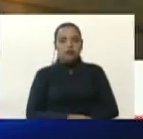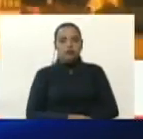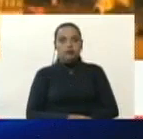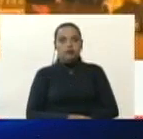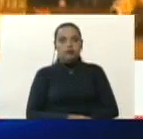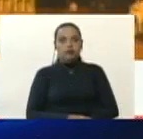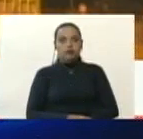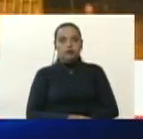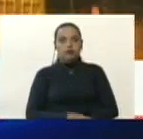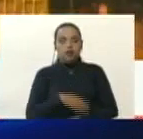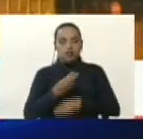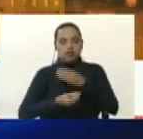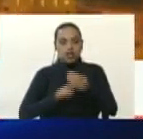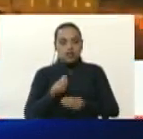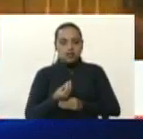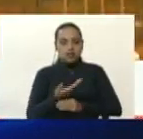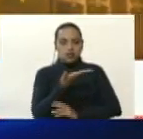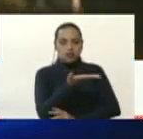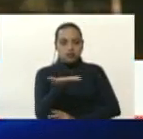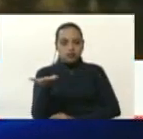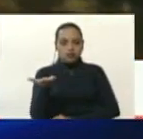que cuando se hace esta distribución,